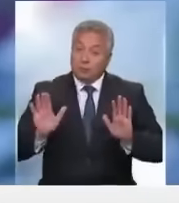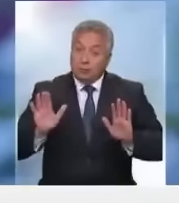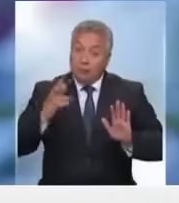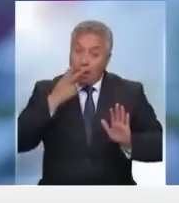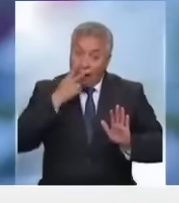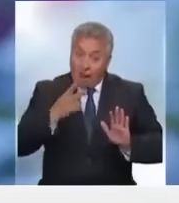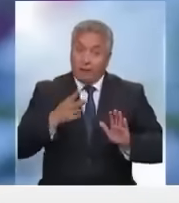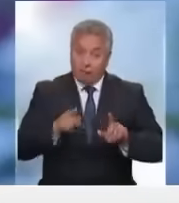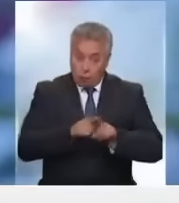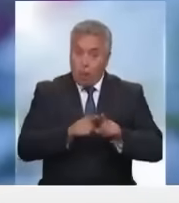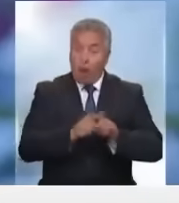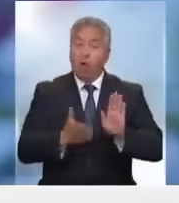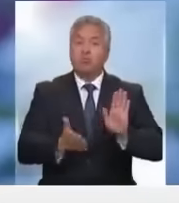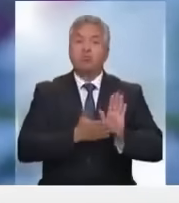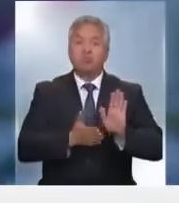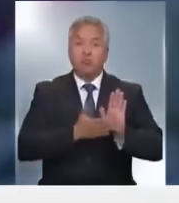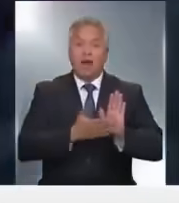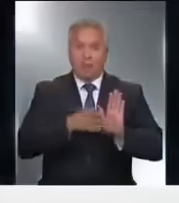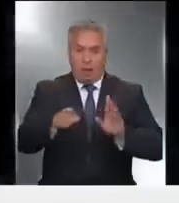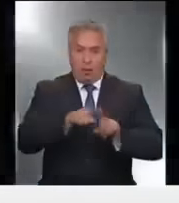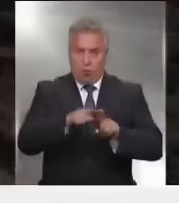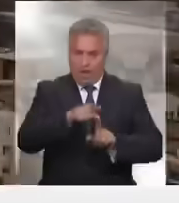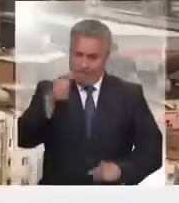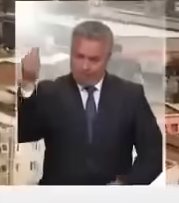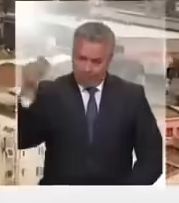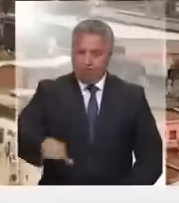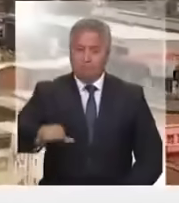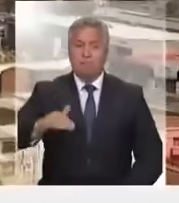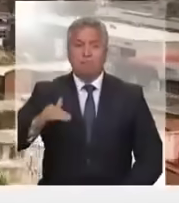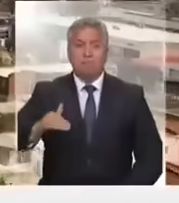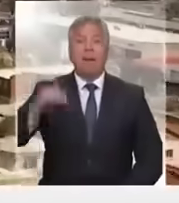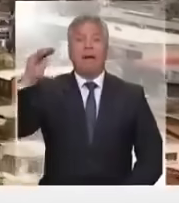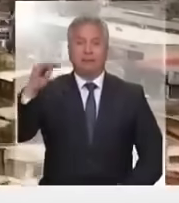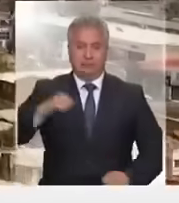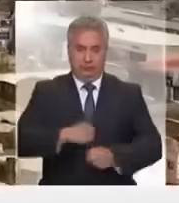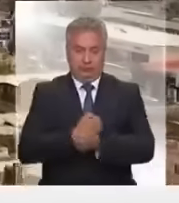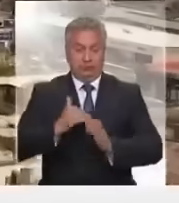asociación ilícita para que efectivamente tengan penas más altas.